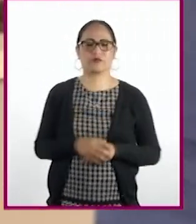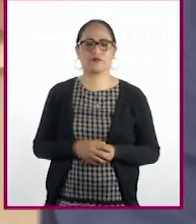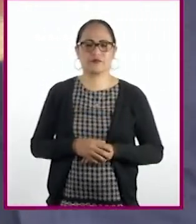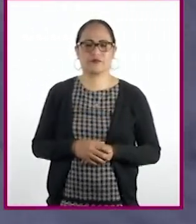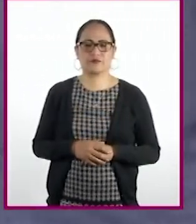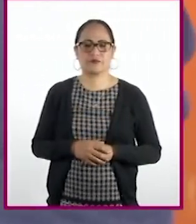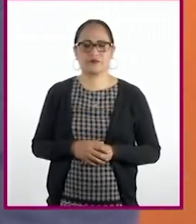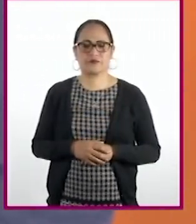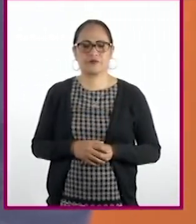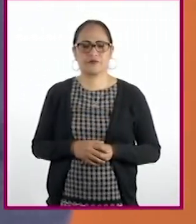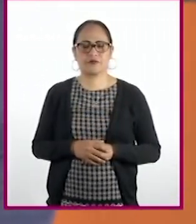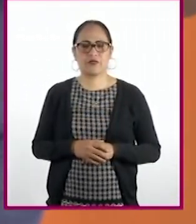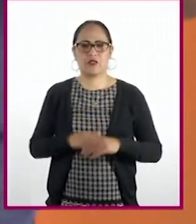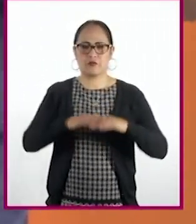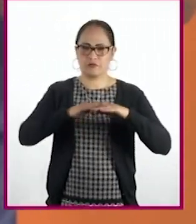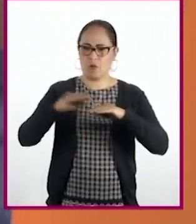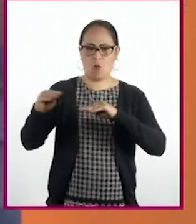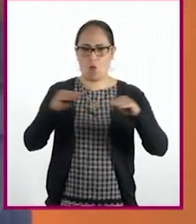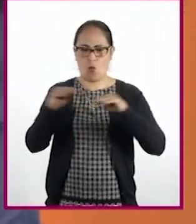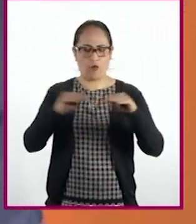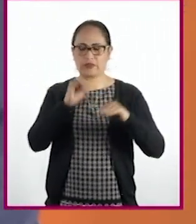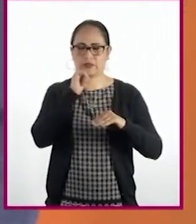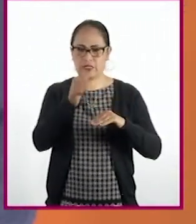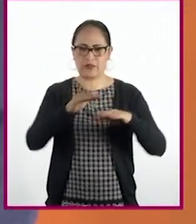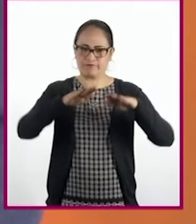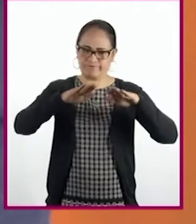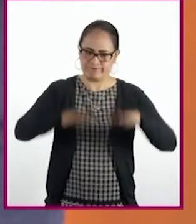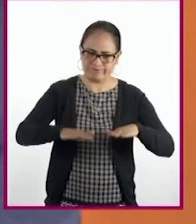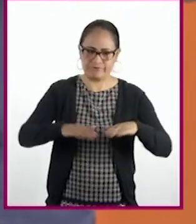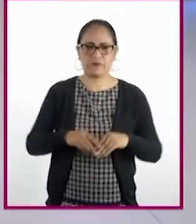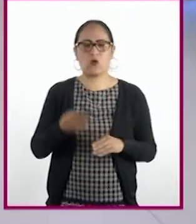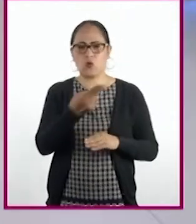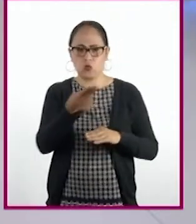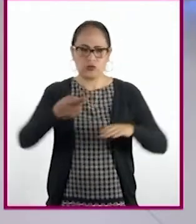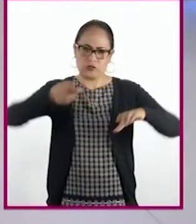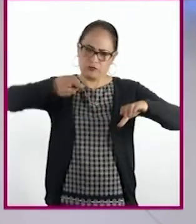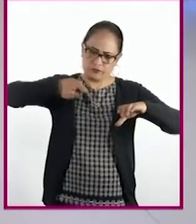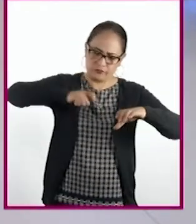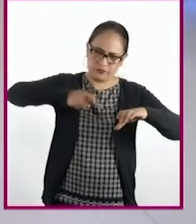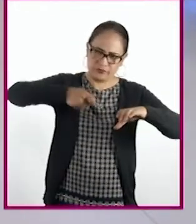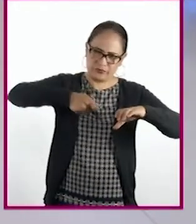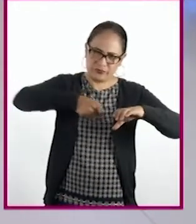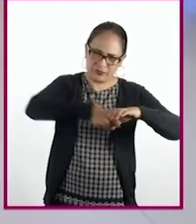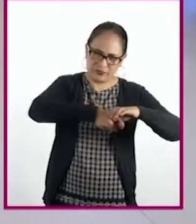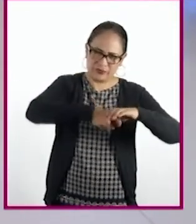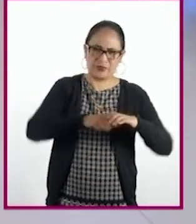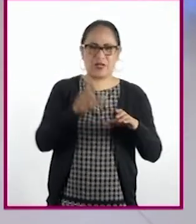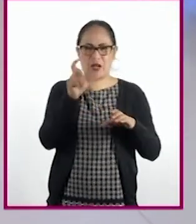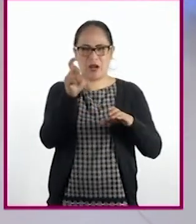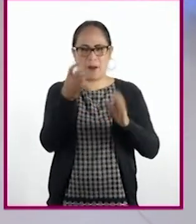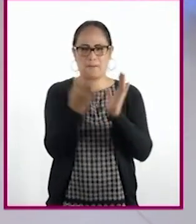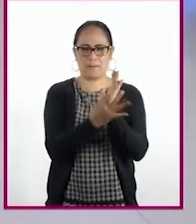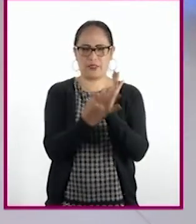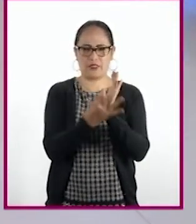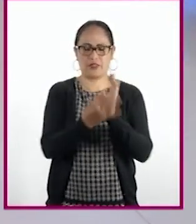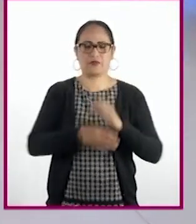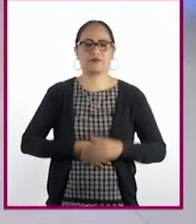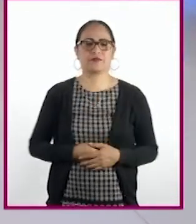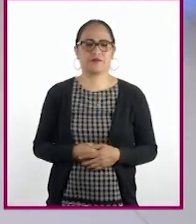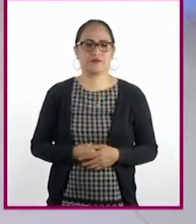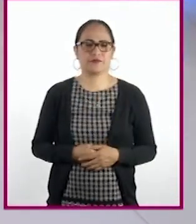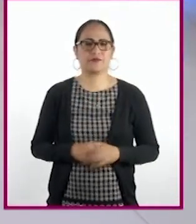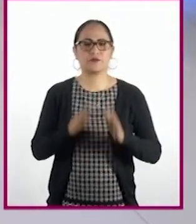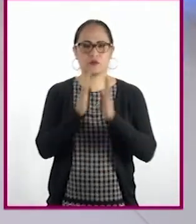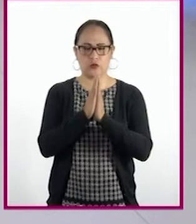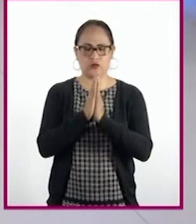Utilizaremos para asegurarla mejor. Así que alisten su taladro para perforar con broca de metal. Por